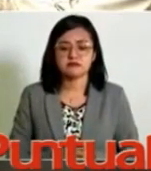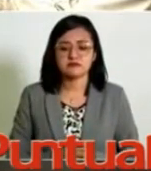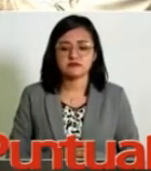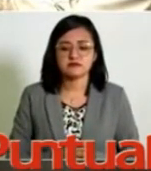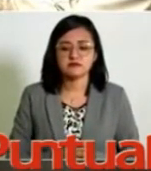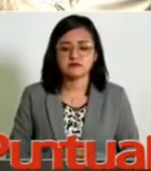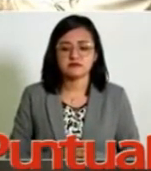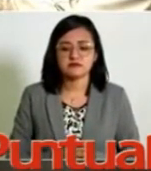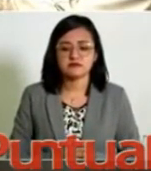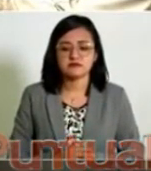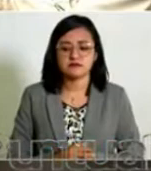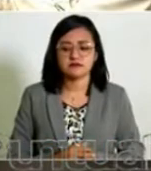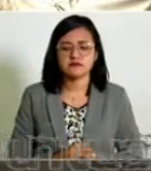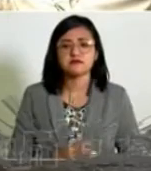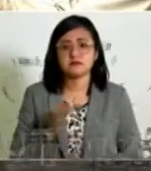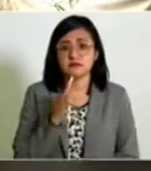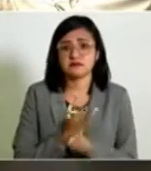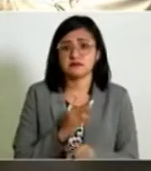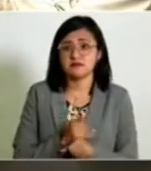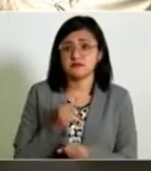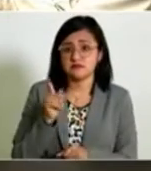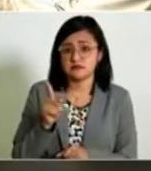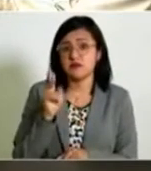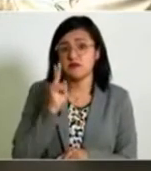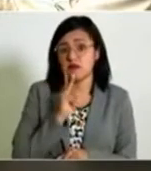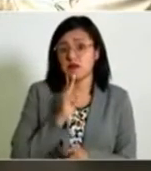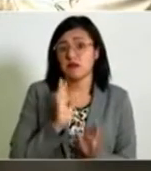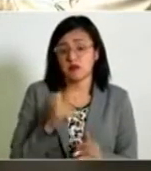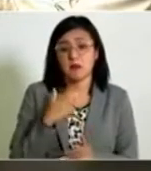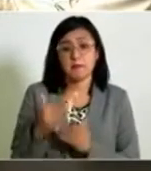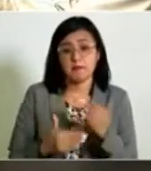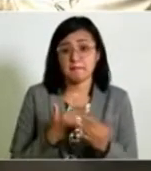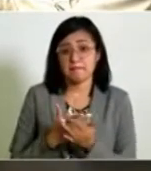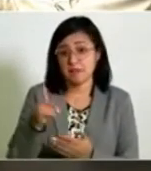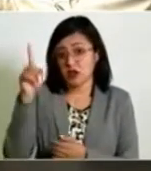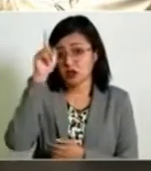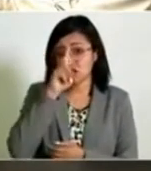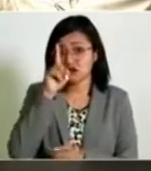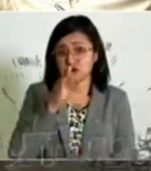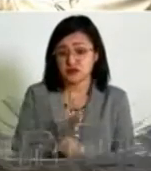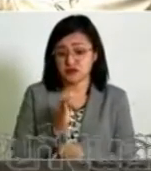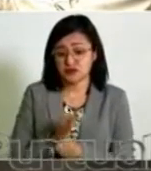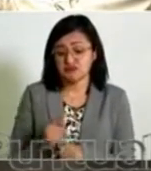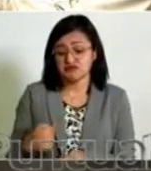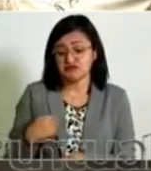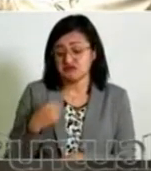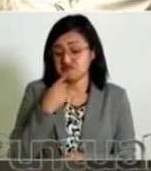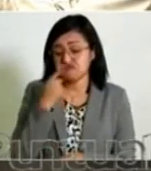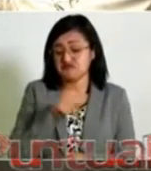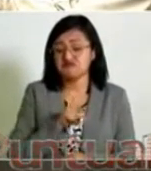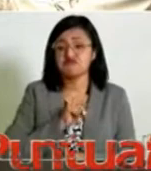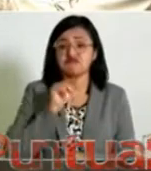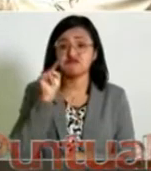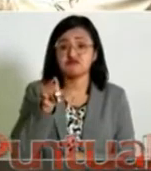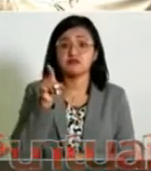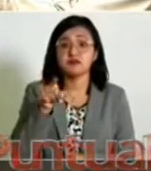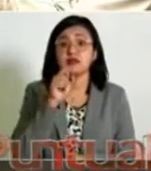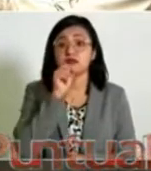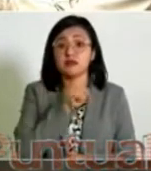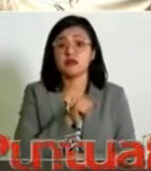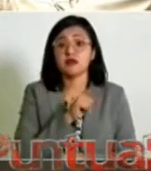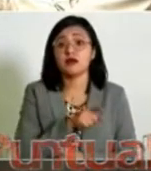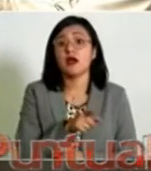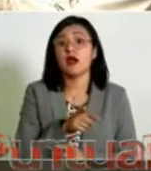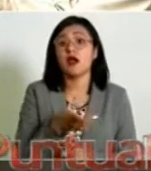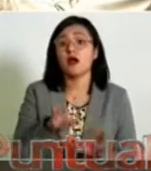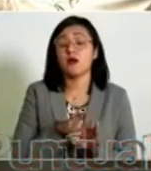esta prueba el consejo de la judicatura y le he pedido el consejero que se dirige al órgano de control